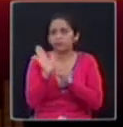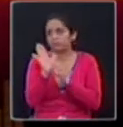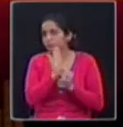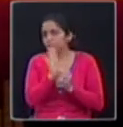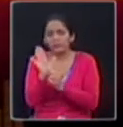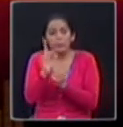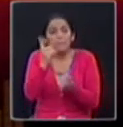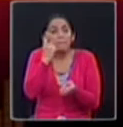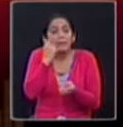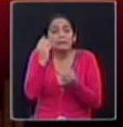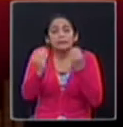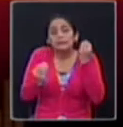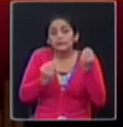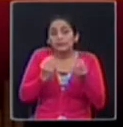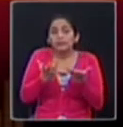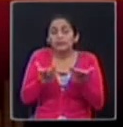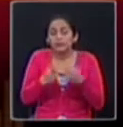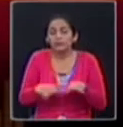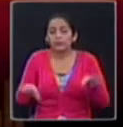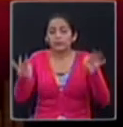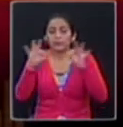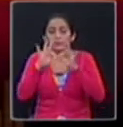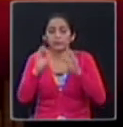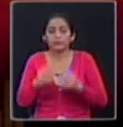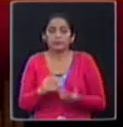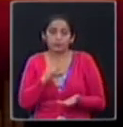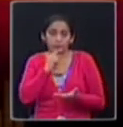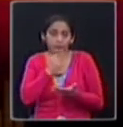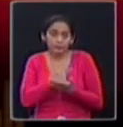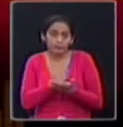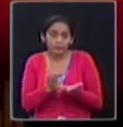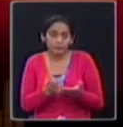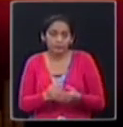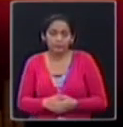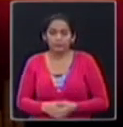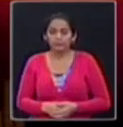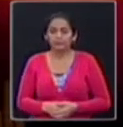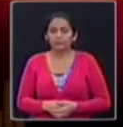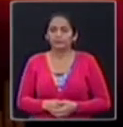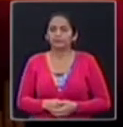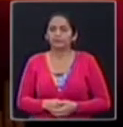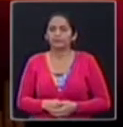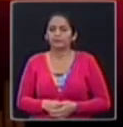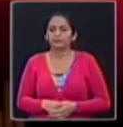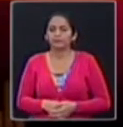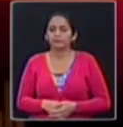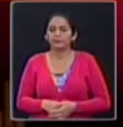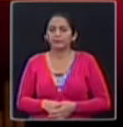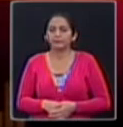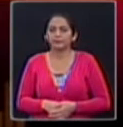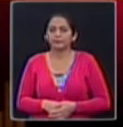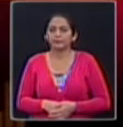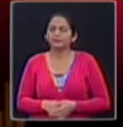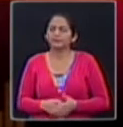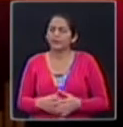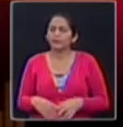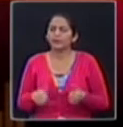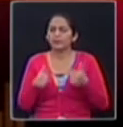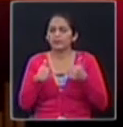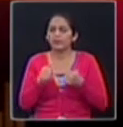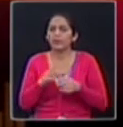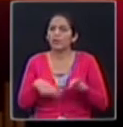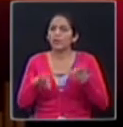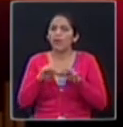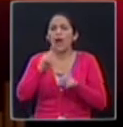trabajo y de los propios trabajadores, así como de las autoridades correspondientes, José. Compartimos en el hecho de que hay que pasar del discurso